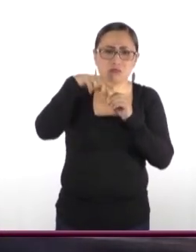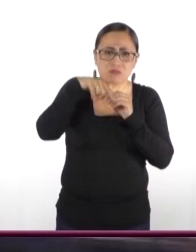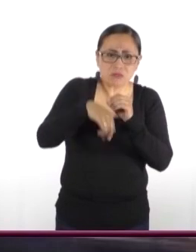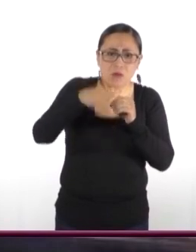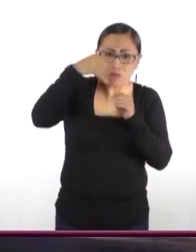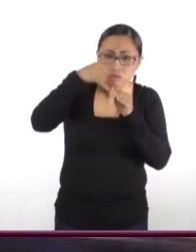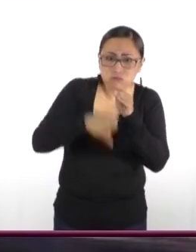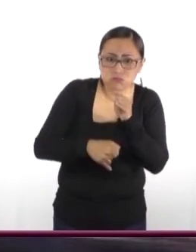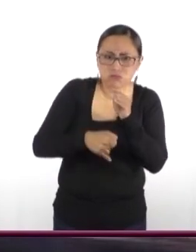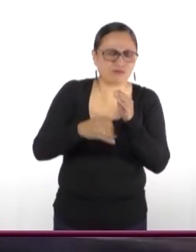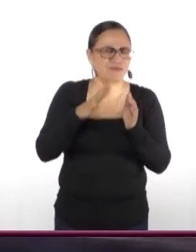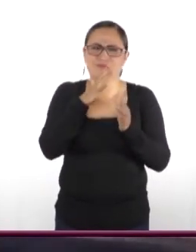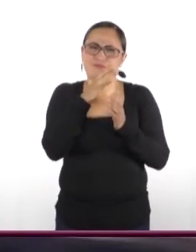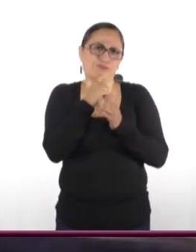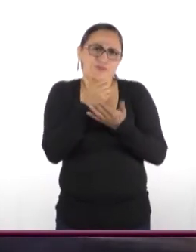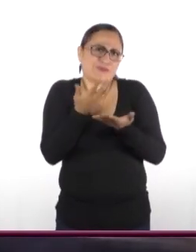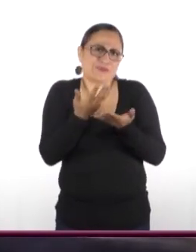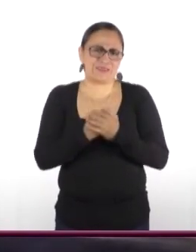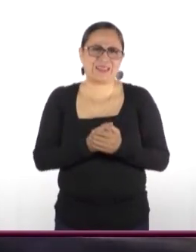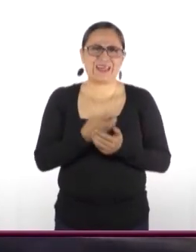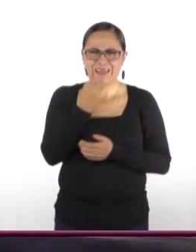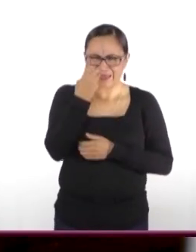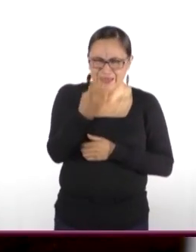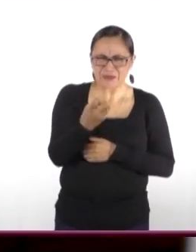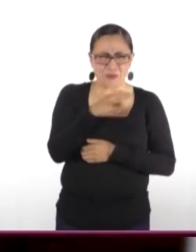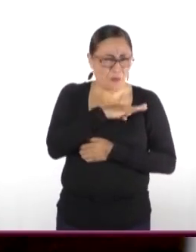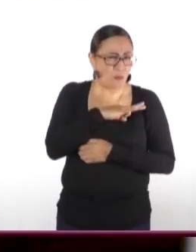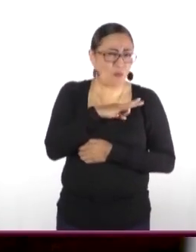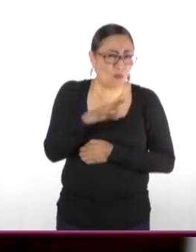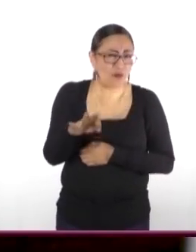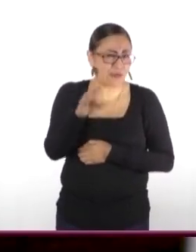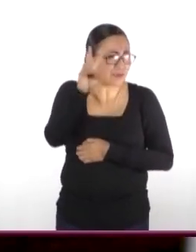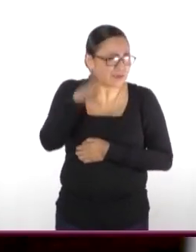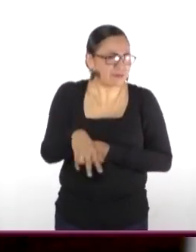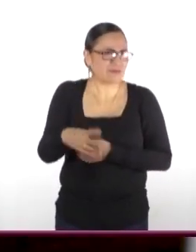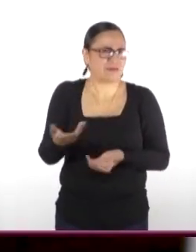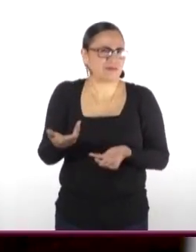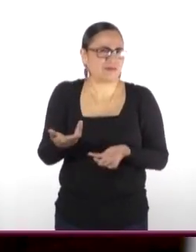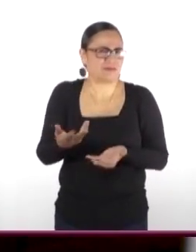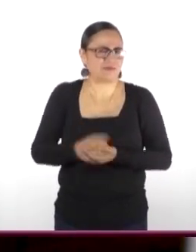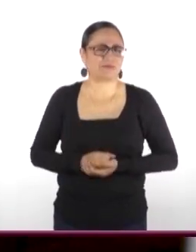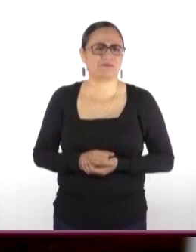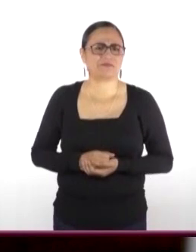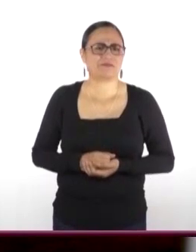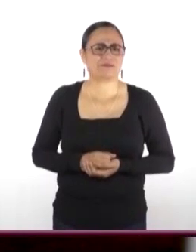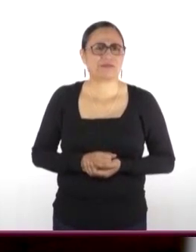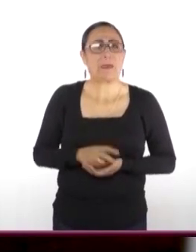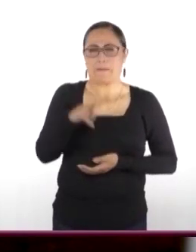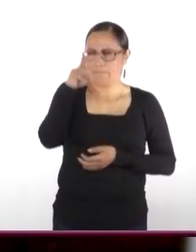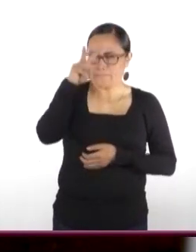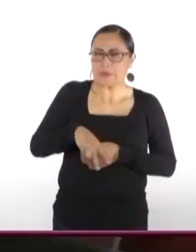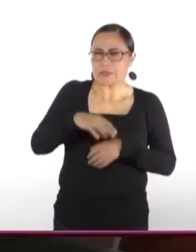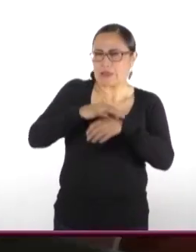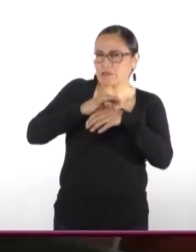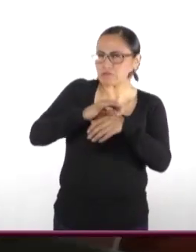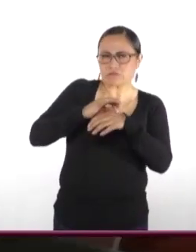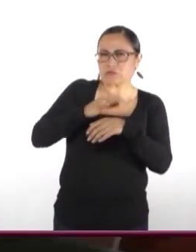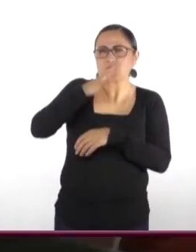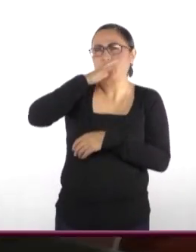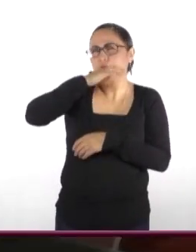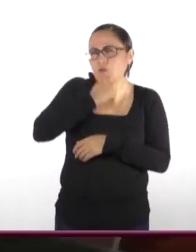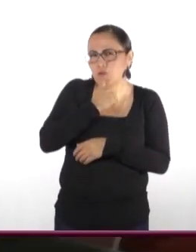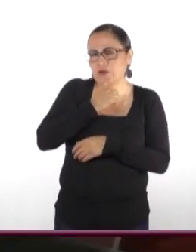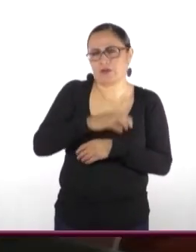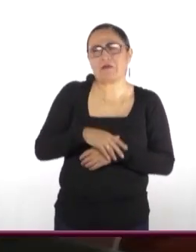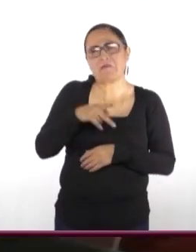o bajando sin bajar realmente de nivel. Wow. ¿Es posible crear algo así en realidad? En realidad